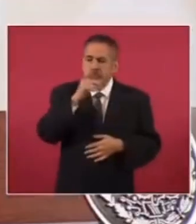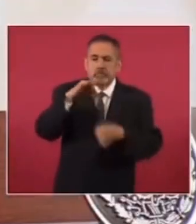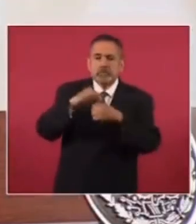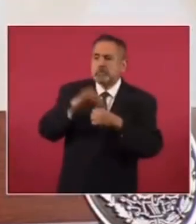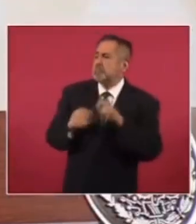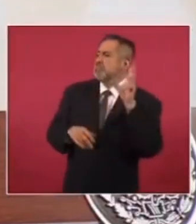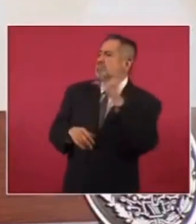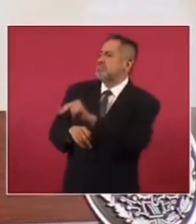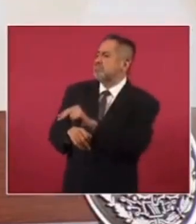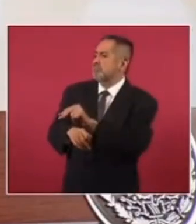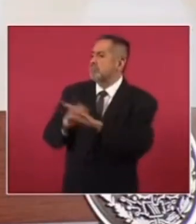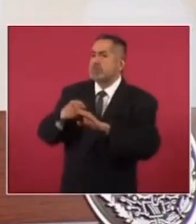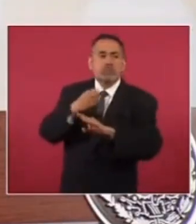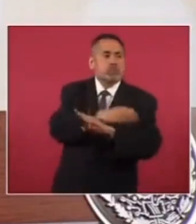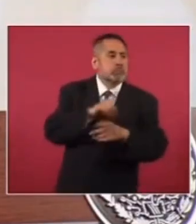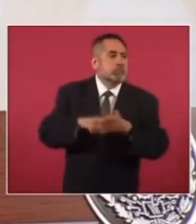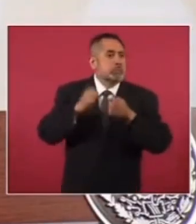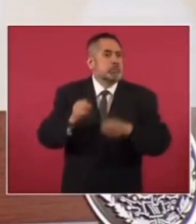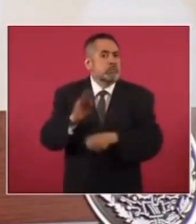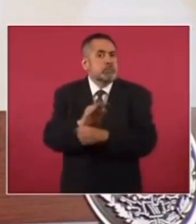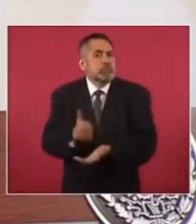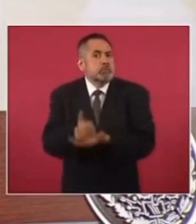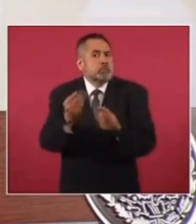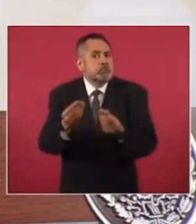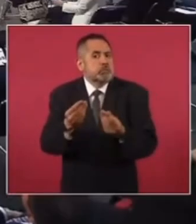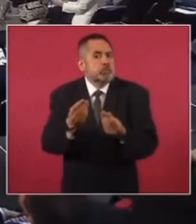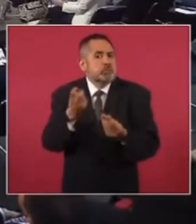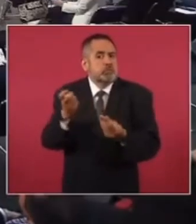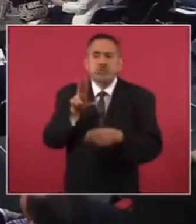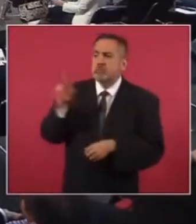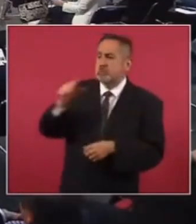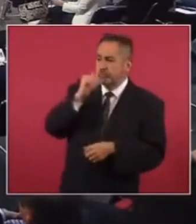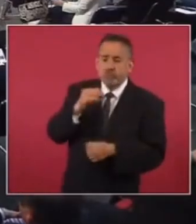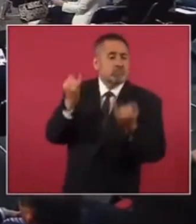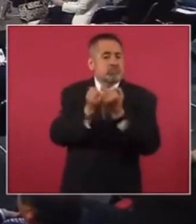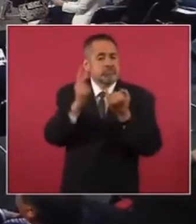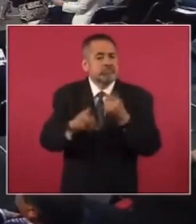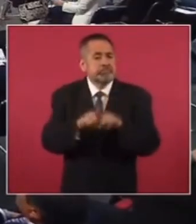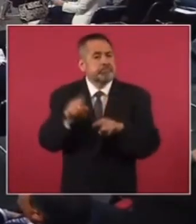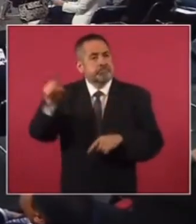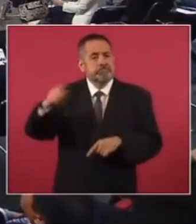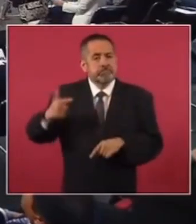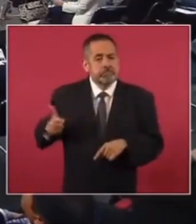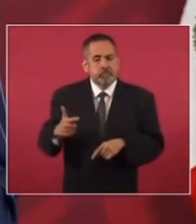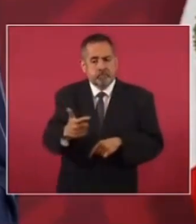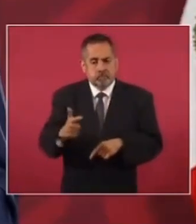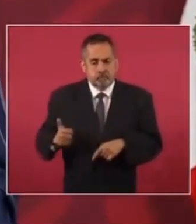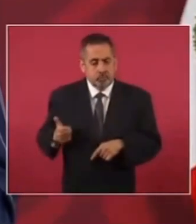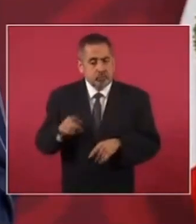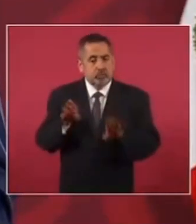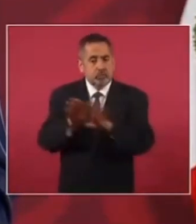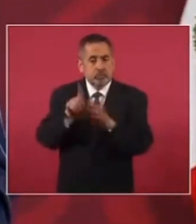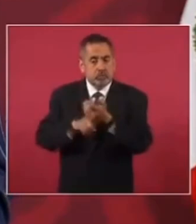sí, amigos y amigas, a pesar de la petición del presidente López Obrador a legisladores locales de Guanajuato de que no rechazaran